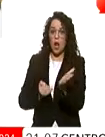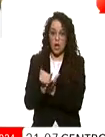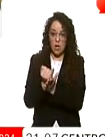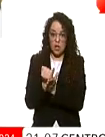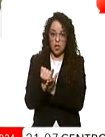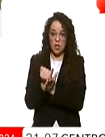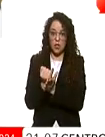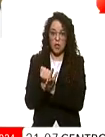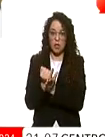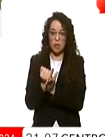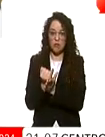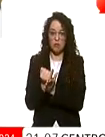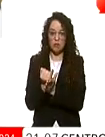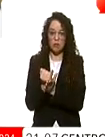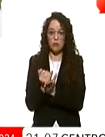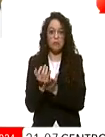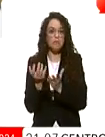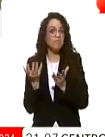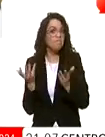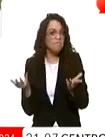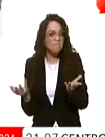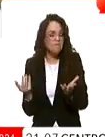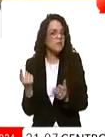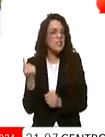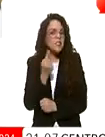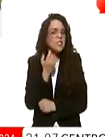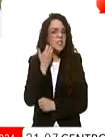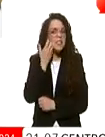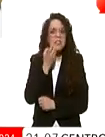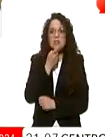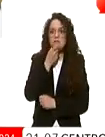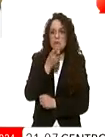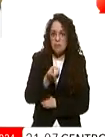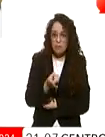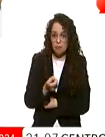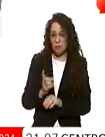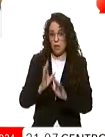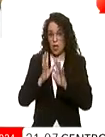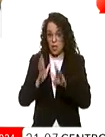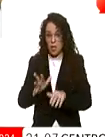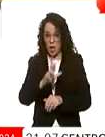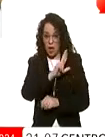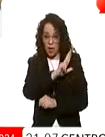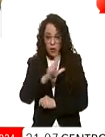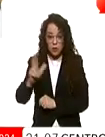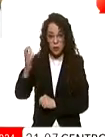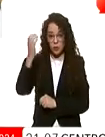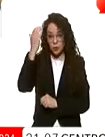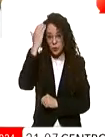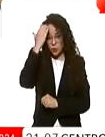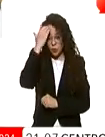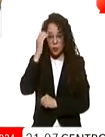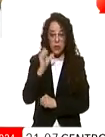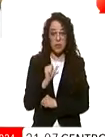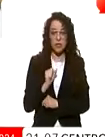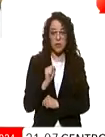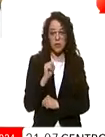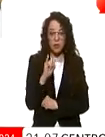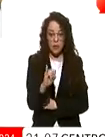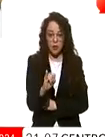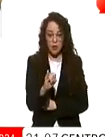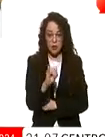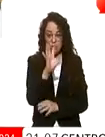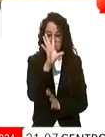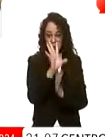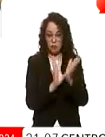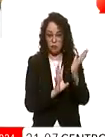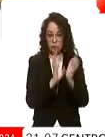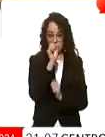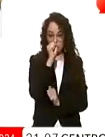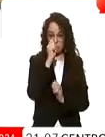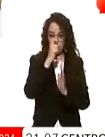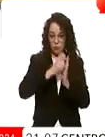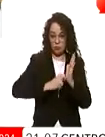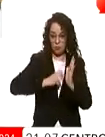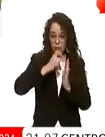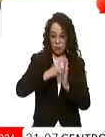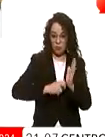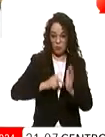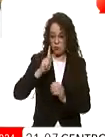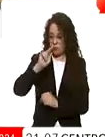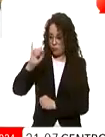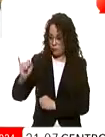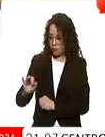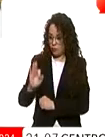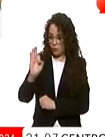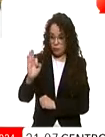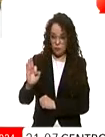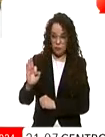implica entonces? ¿Esto significaría un reconocimiento a que la reforma constitucional, bueno, que